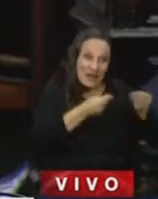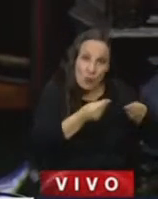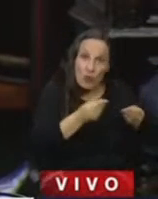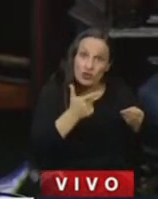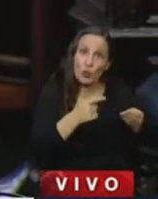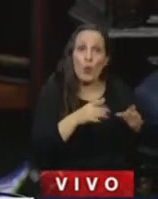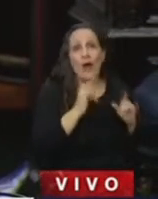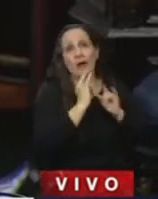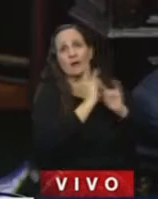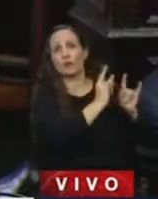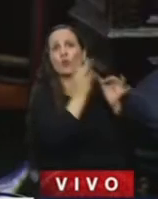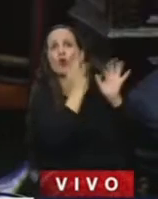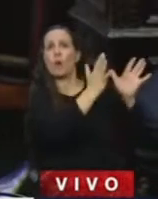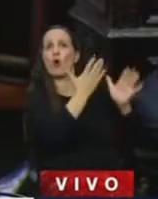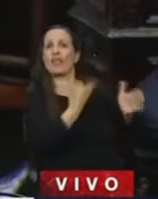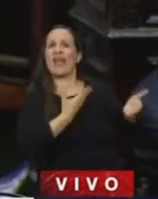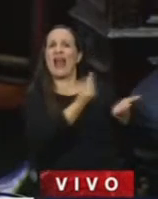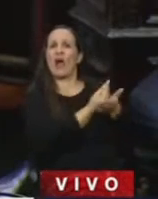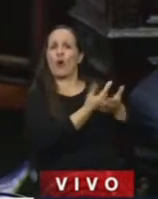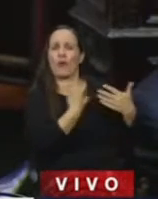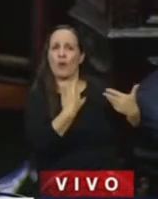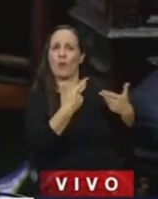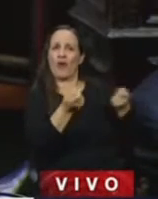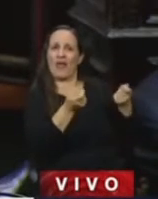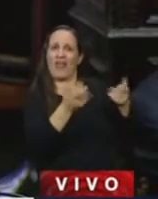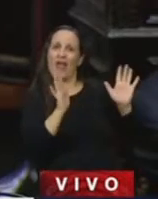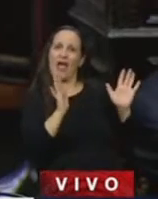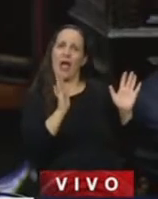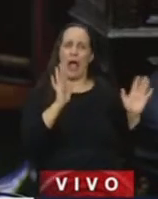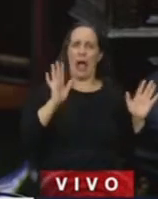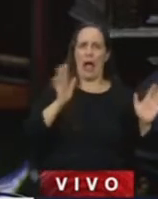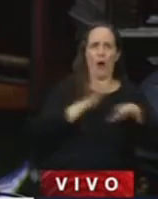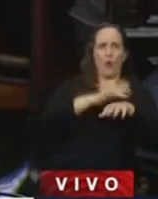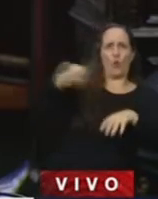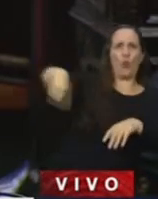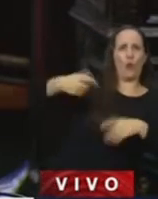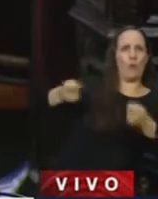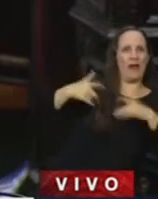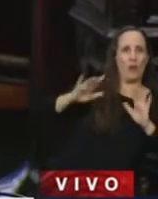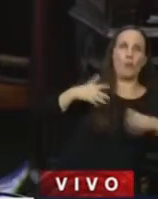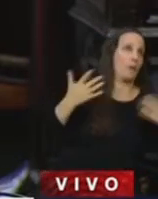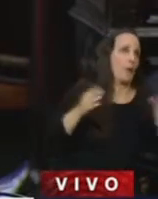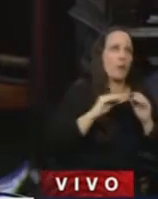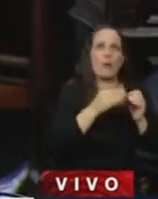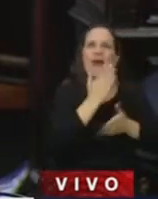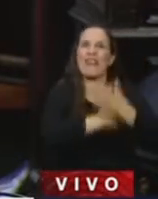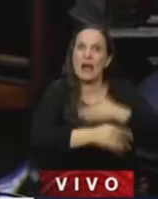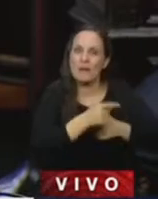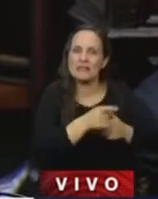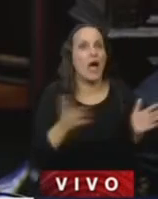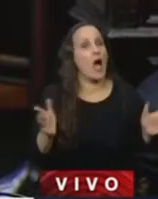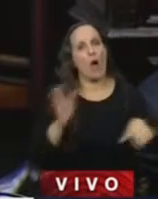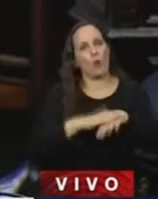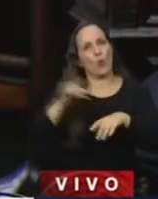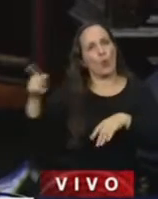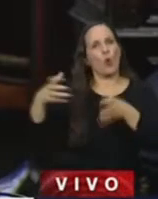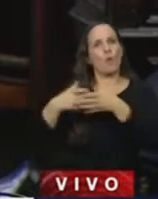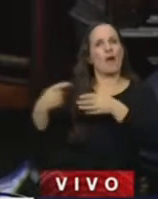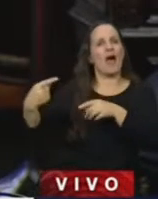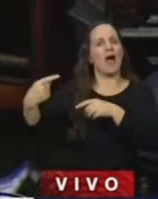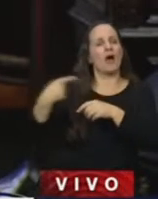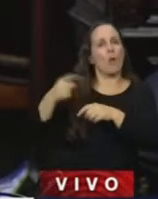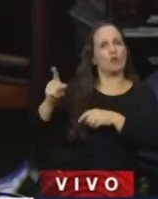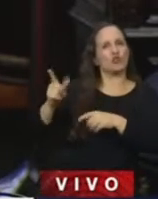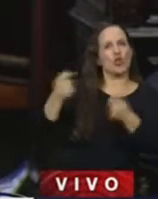a Kicillof? Viste que ayer Máximo Kirchner dijo, se convirtió, llegó a ser hasta, dicen los expertos en mercados